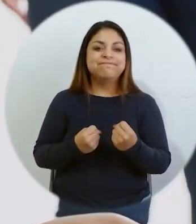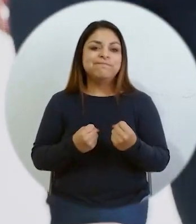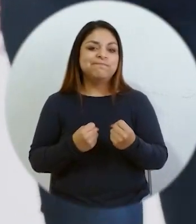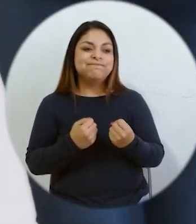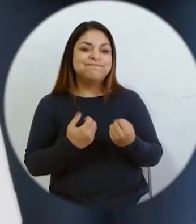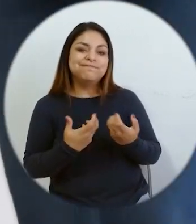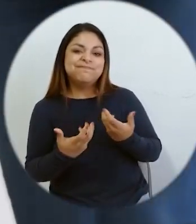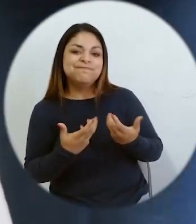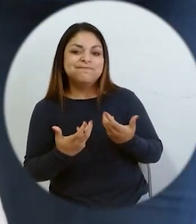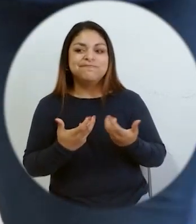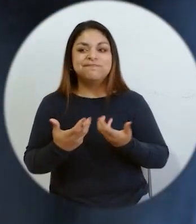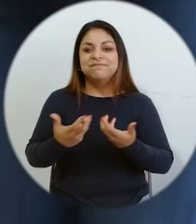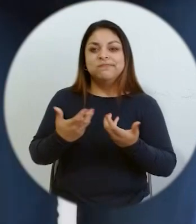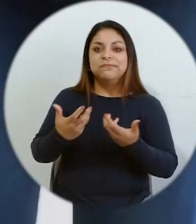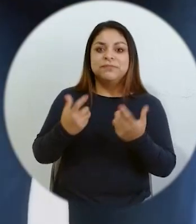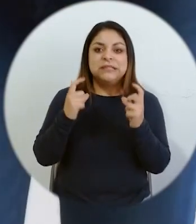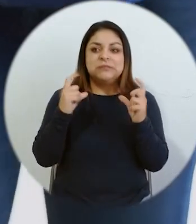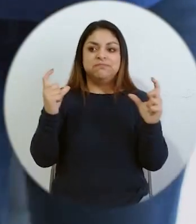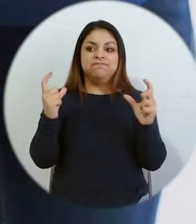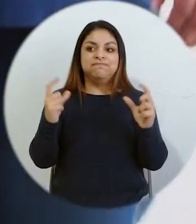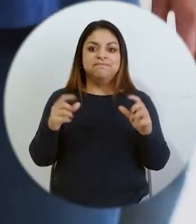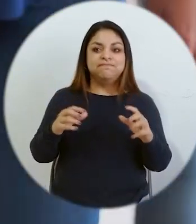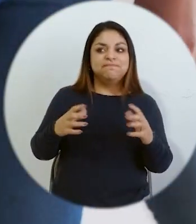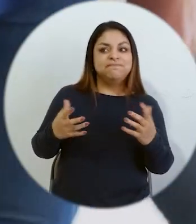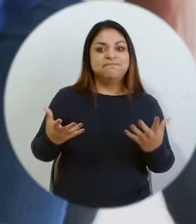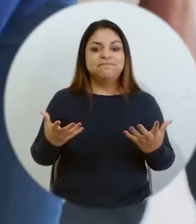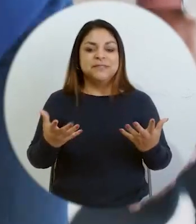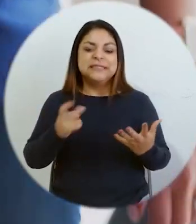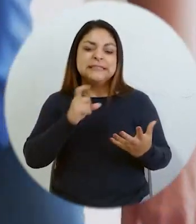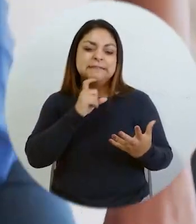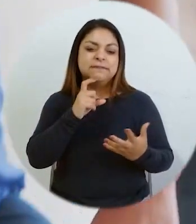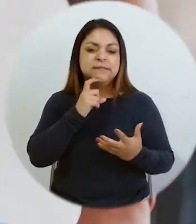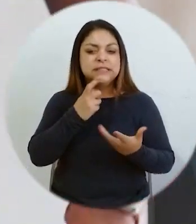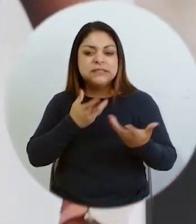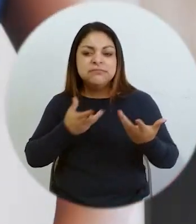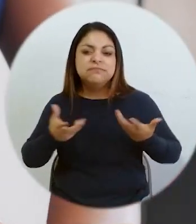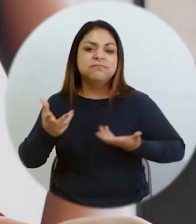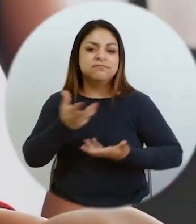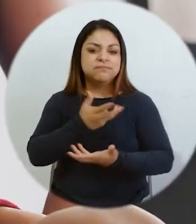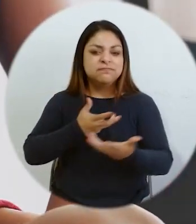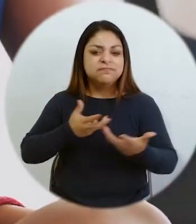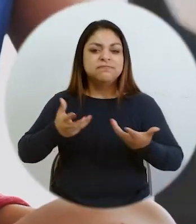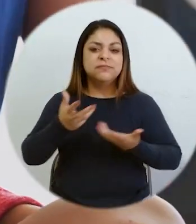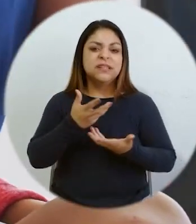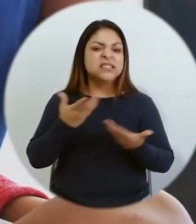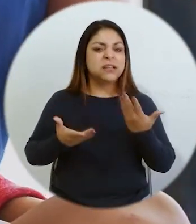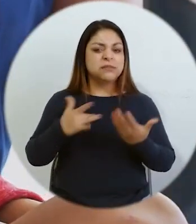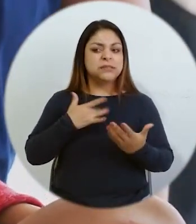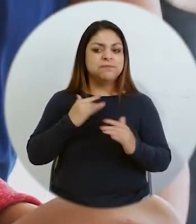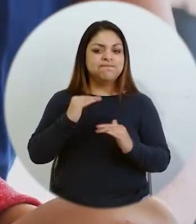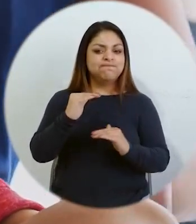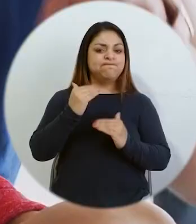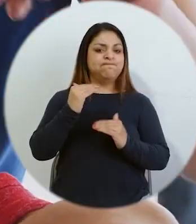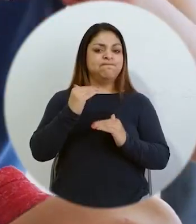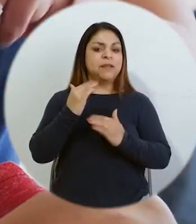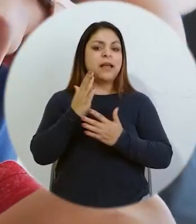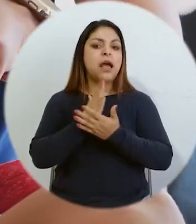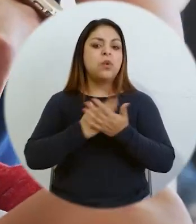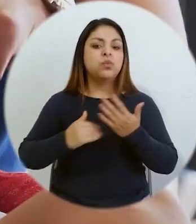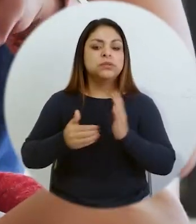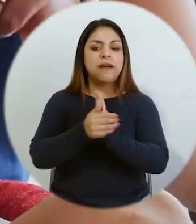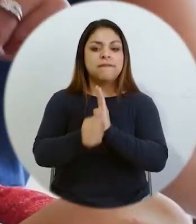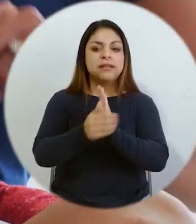desconfianza y siempre de forma muy hiperreactiva, ¿verdad? Puede ser que se desarrollen, digamos, de forma muy limitada algunas